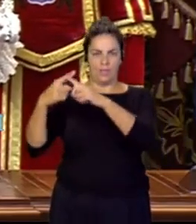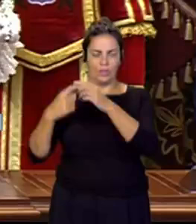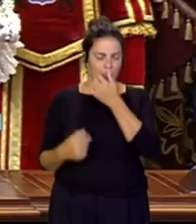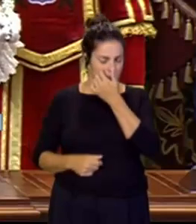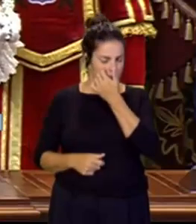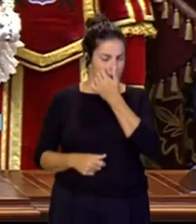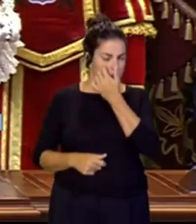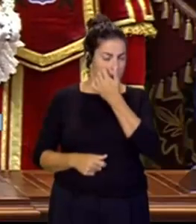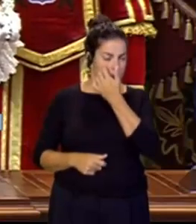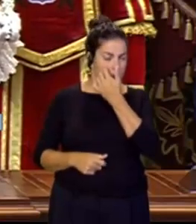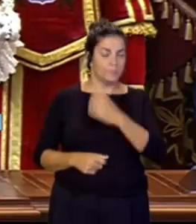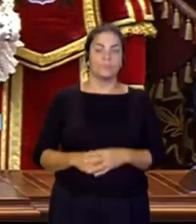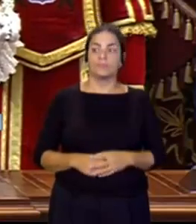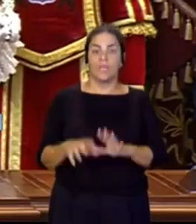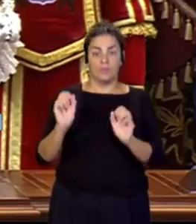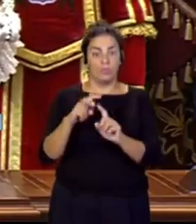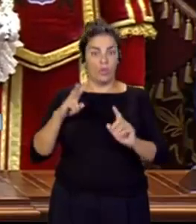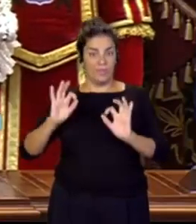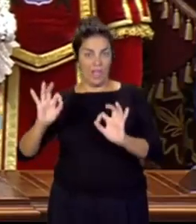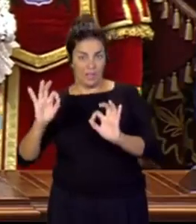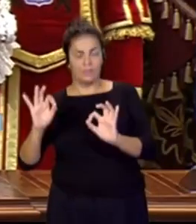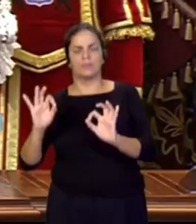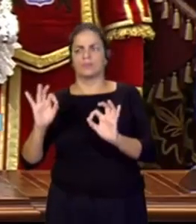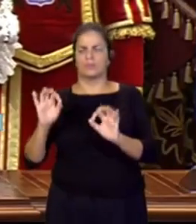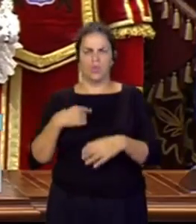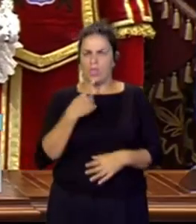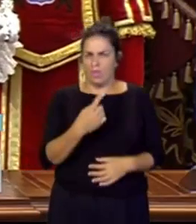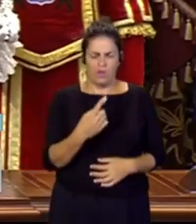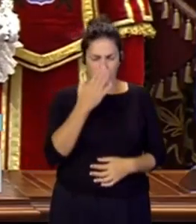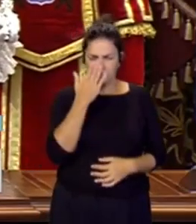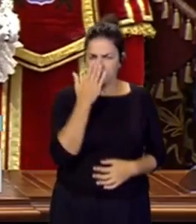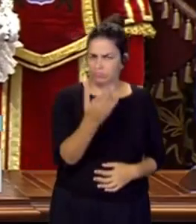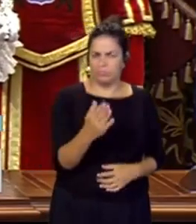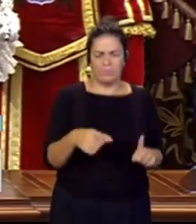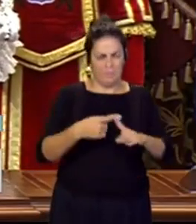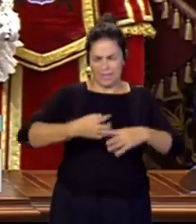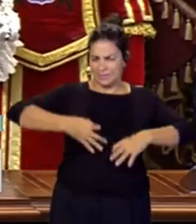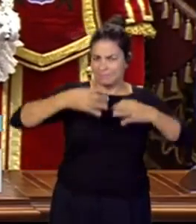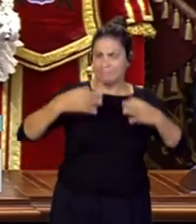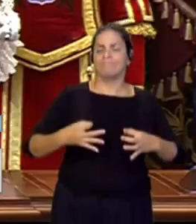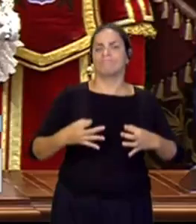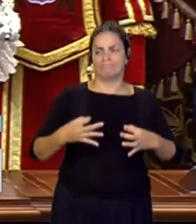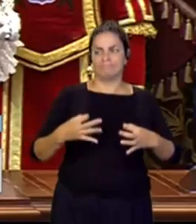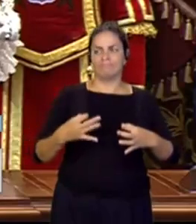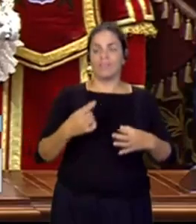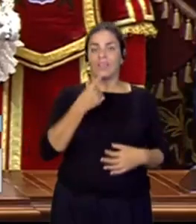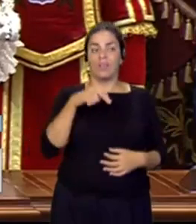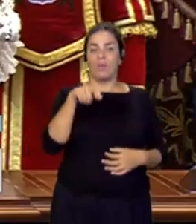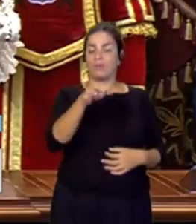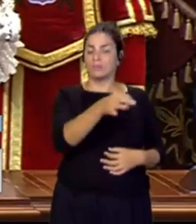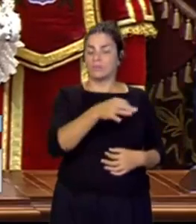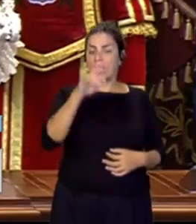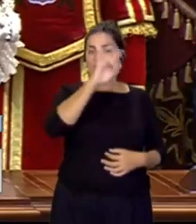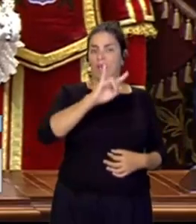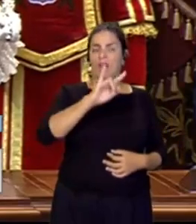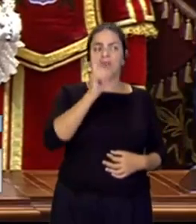Desde ese punto de vista puedo decir de forma muy sentida y con convicción que estas islas son también